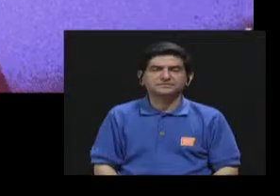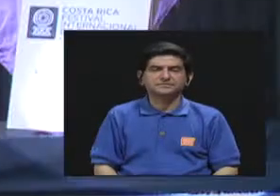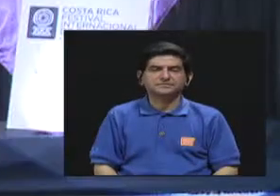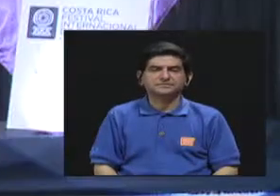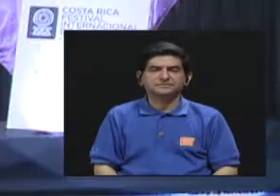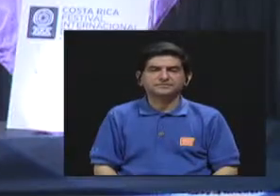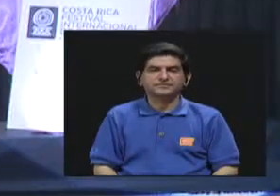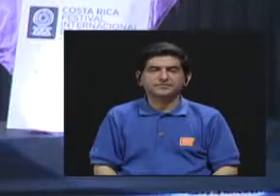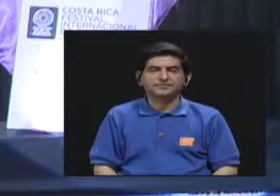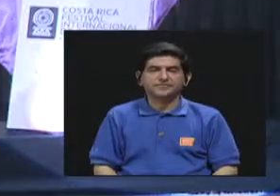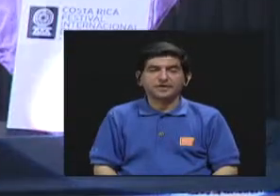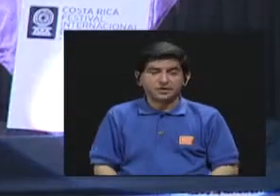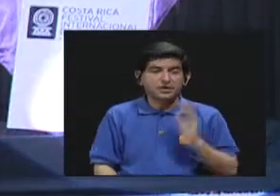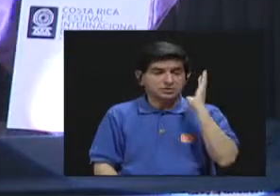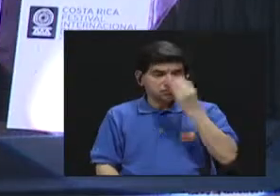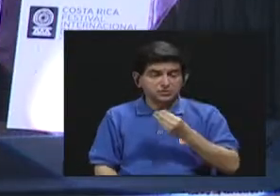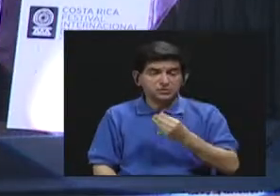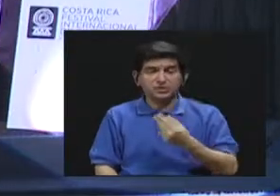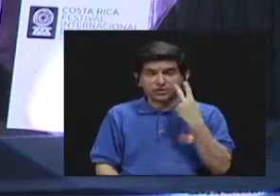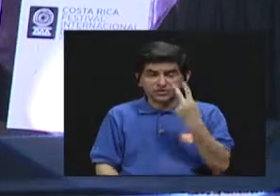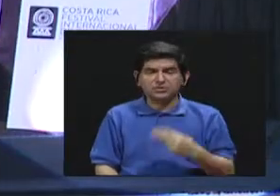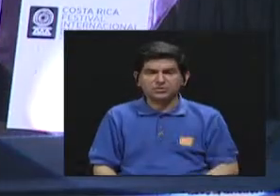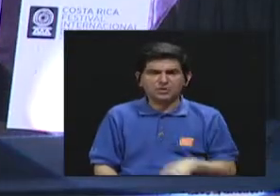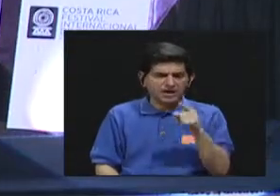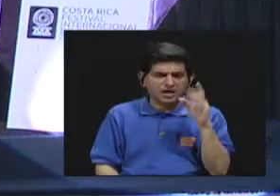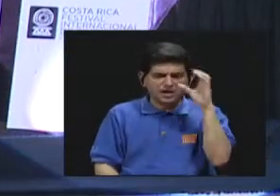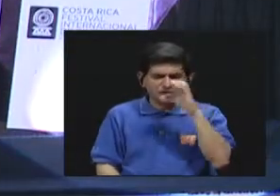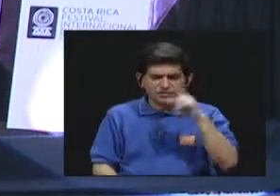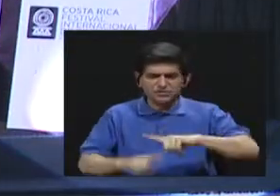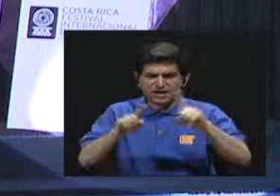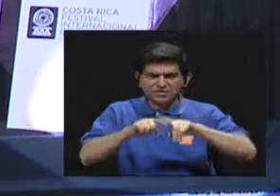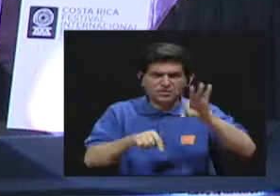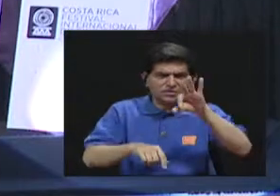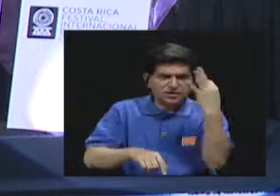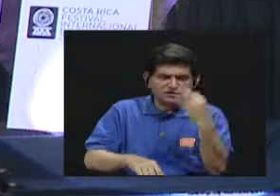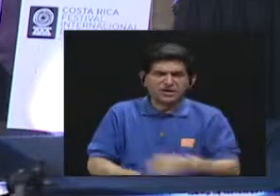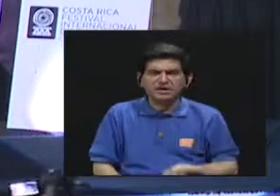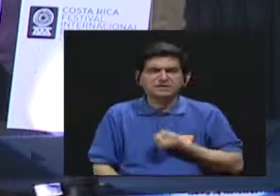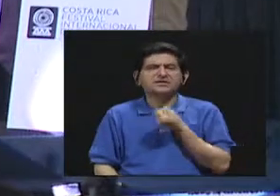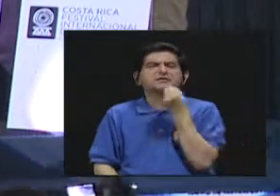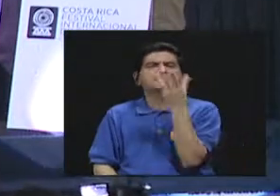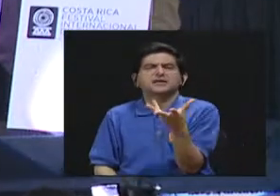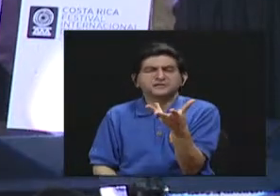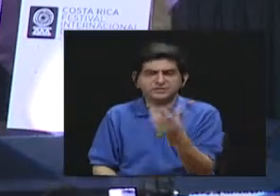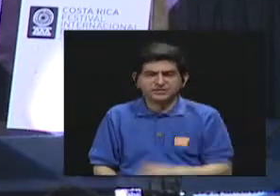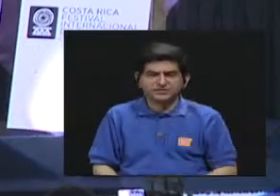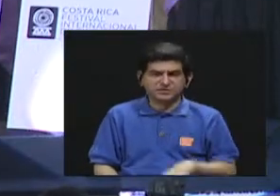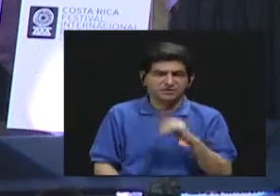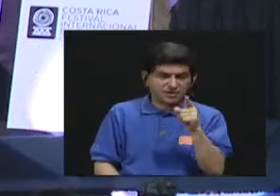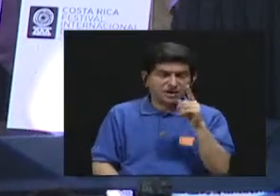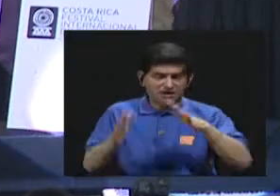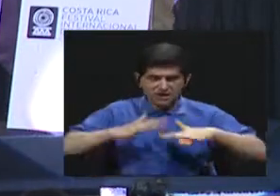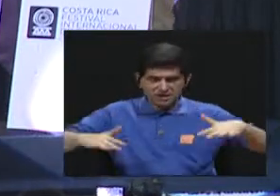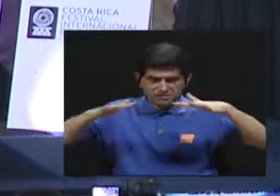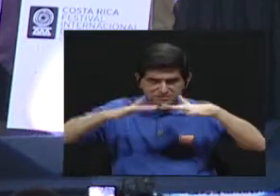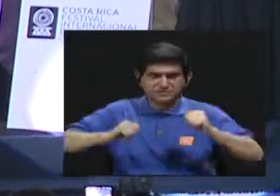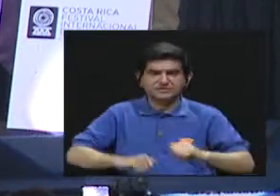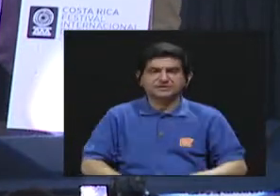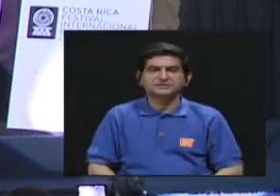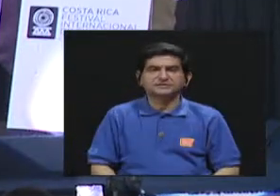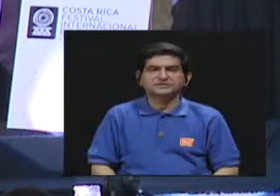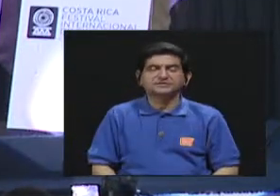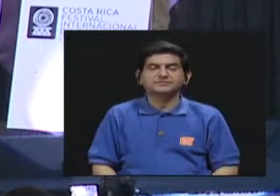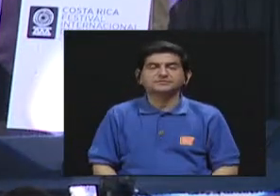Y pues es bonito y reconfortante ver que están explorando otras formas de expresar en ese espacio, ¿verdad? La animación. Bueno, la verdad que